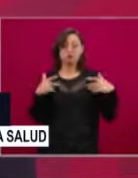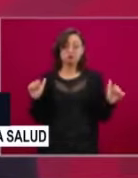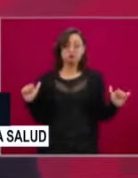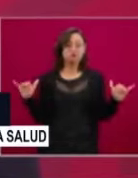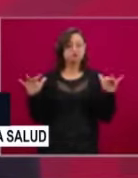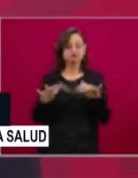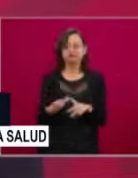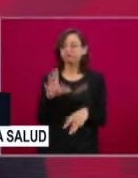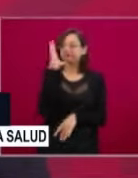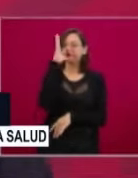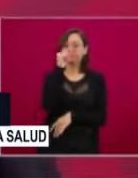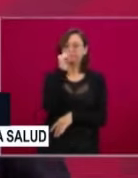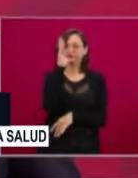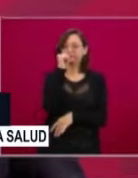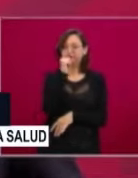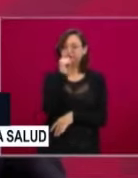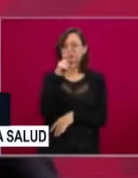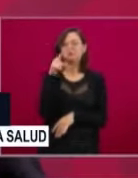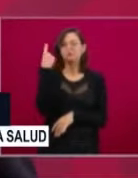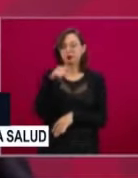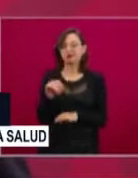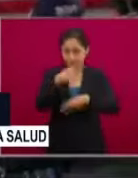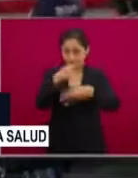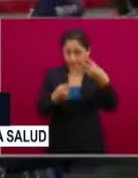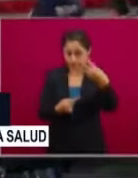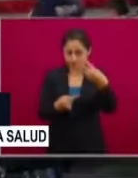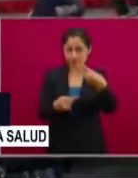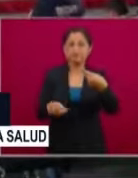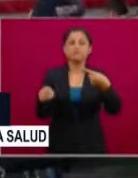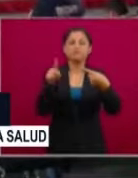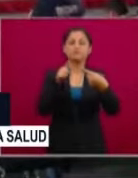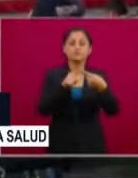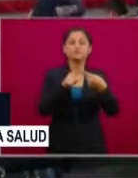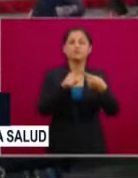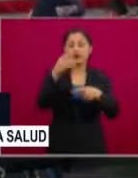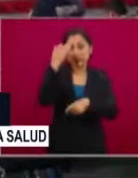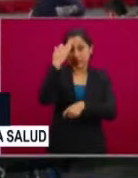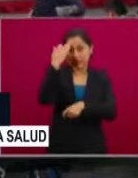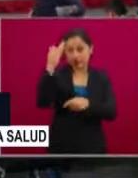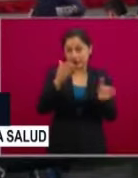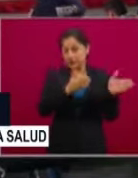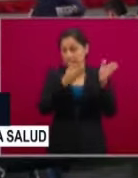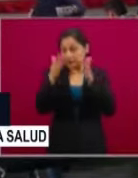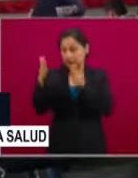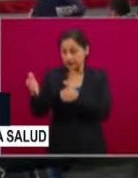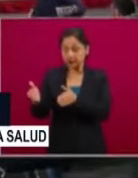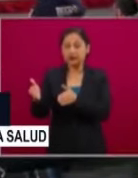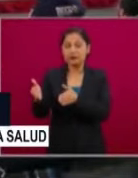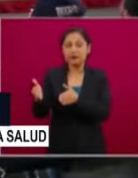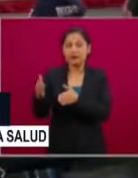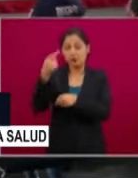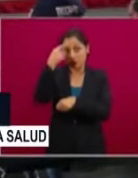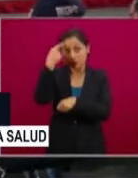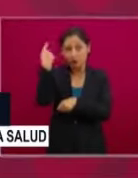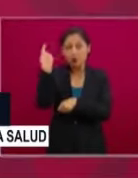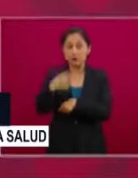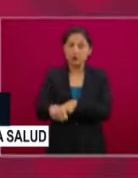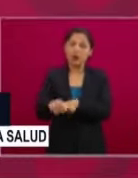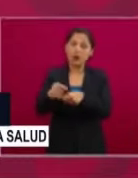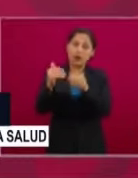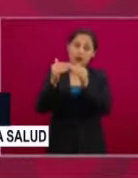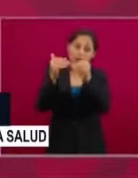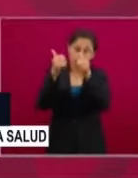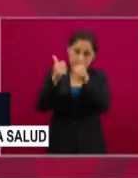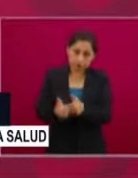de cuál es la dinámica o la cinética de los anticuerpos cinética quiere decir en qué momento después de la infección